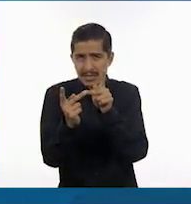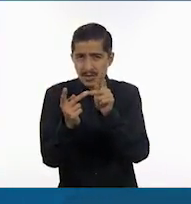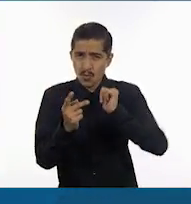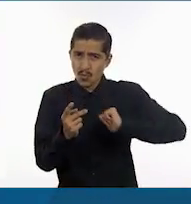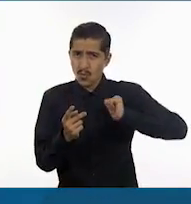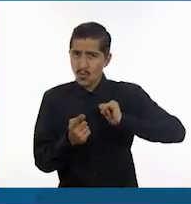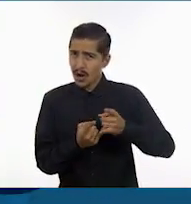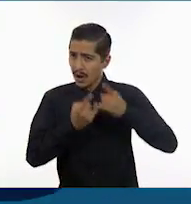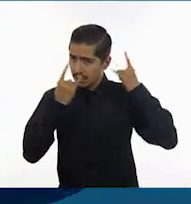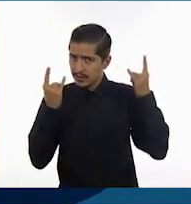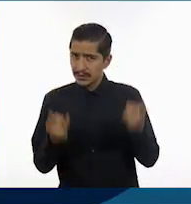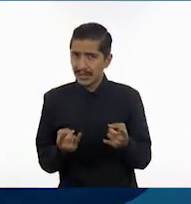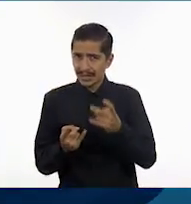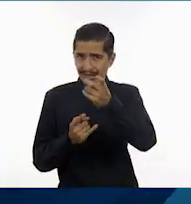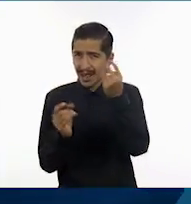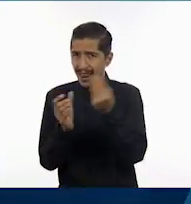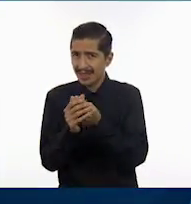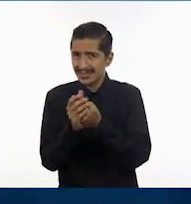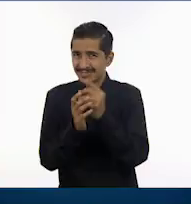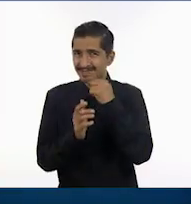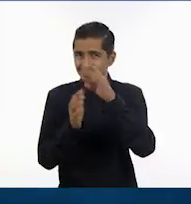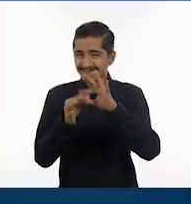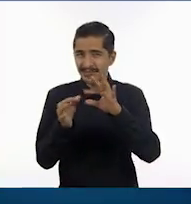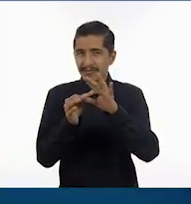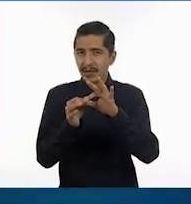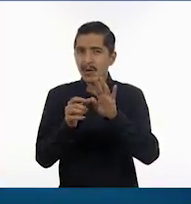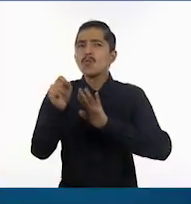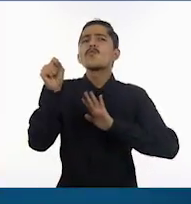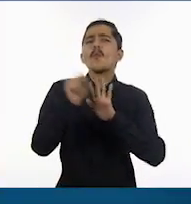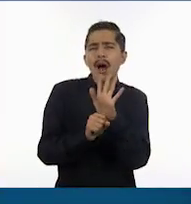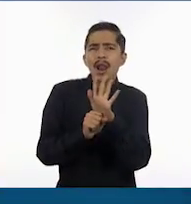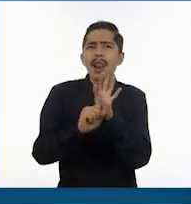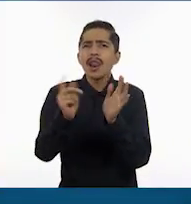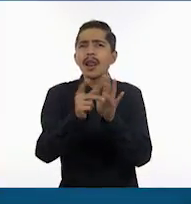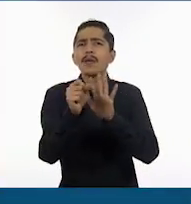que acabamos de ver en clase? ¿Cuál es ese parecido?